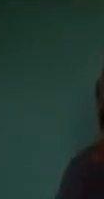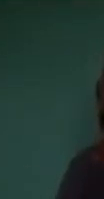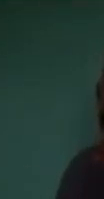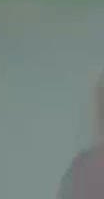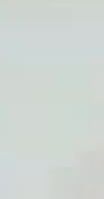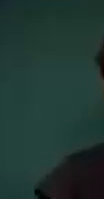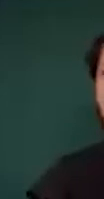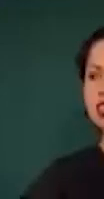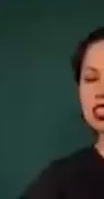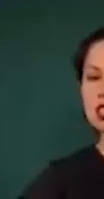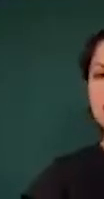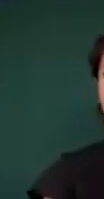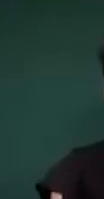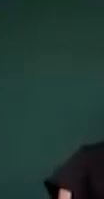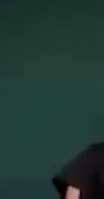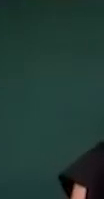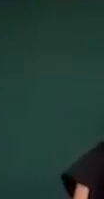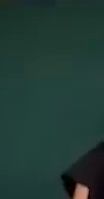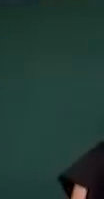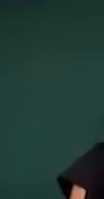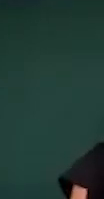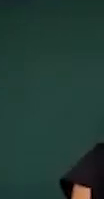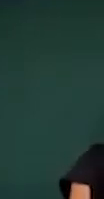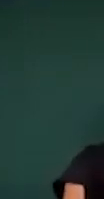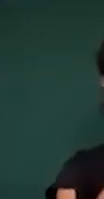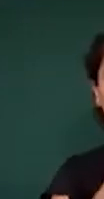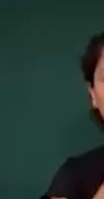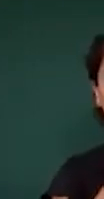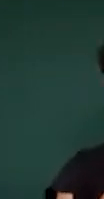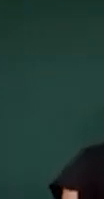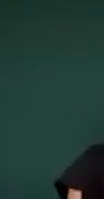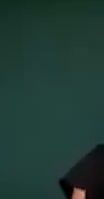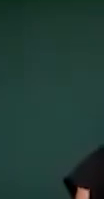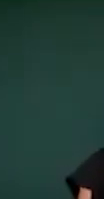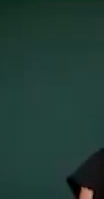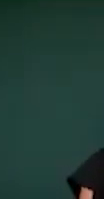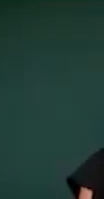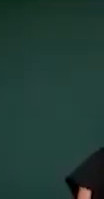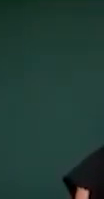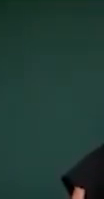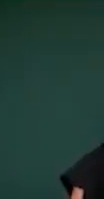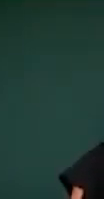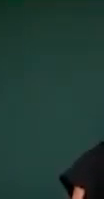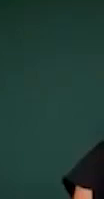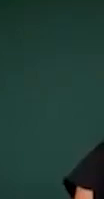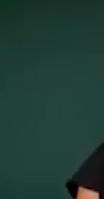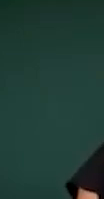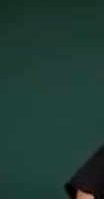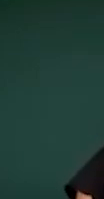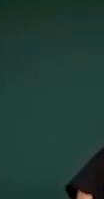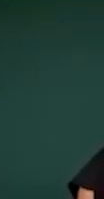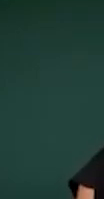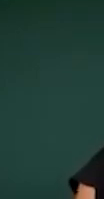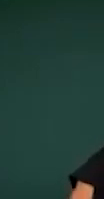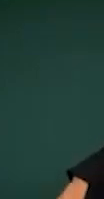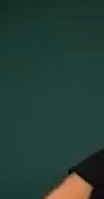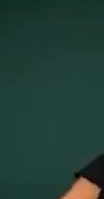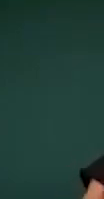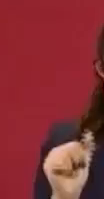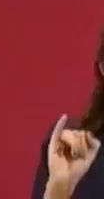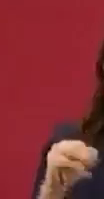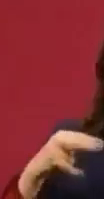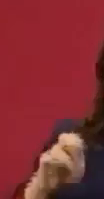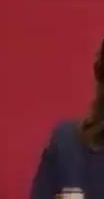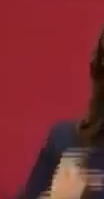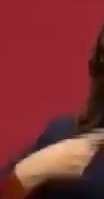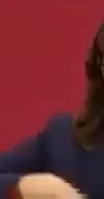Alianza Federalista siempre y cuando no haya politiquería, pues no es un asunto personal, es un asunto que tiene que ver con la